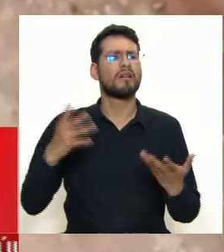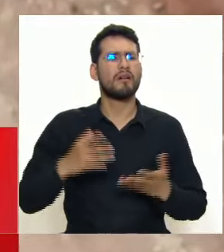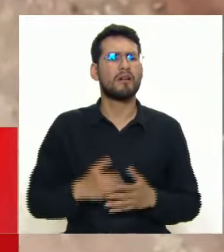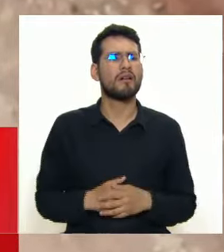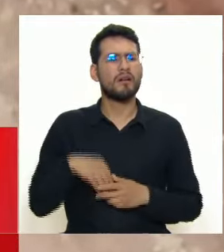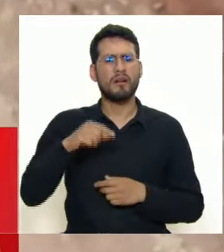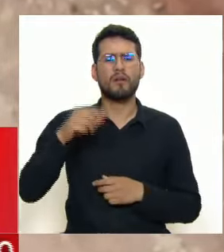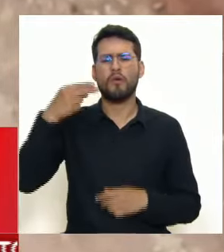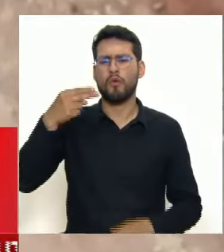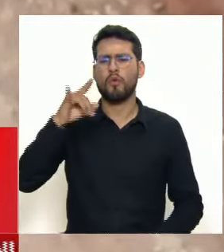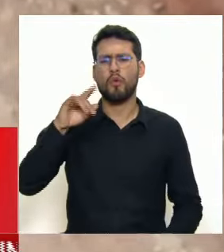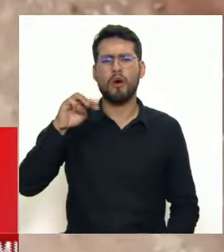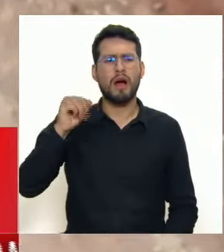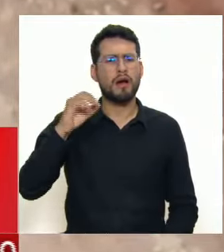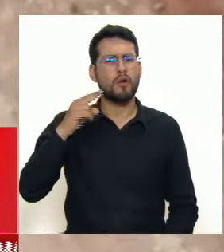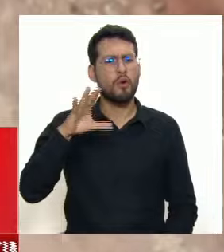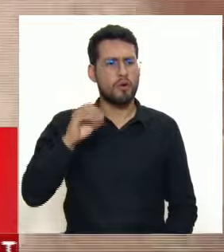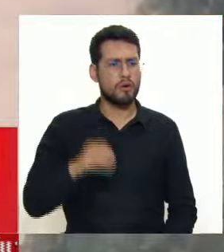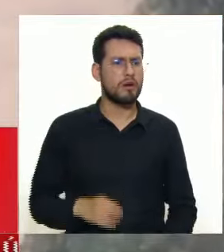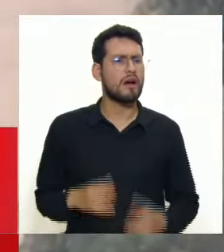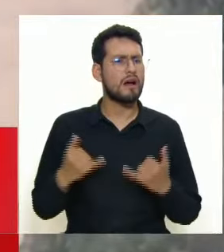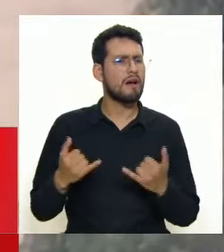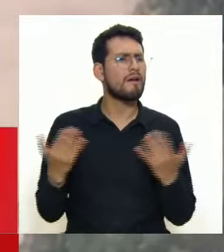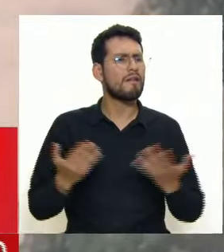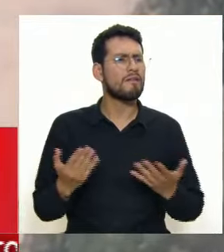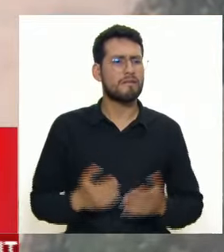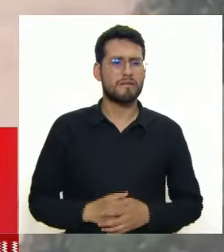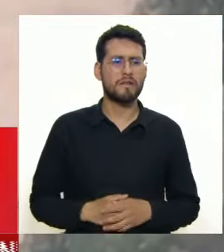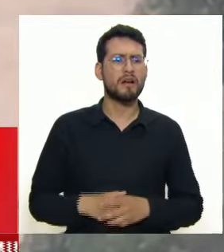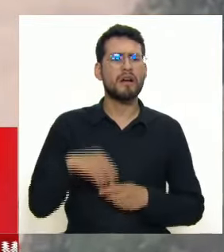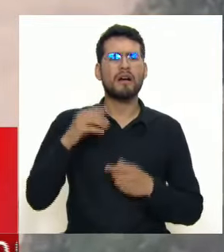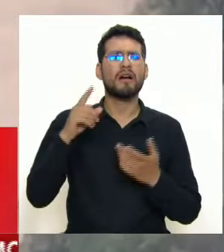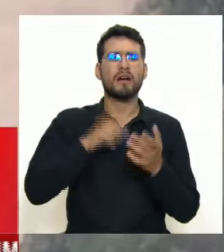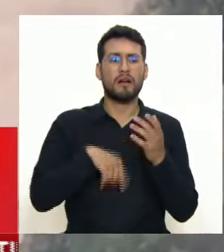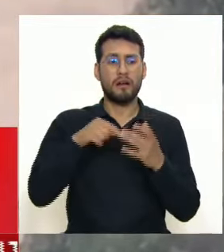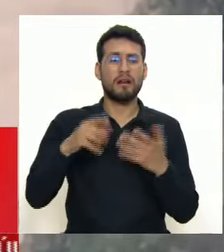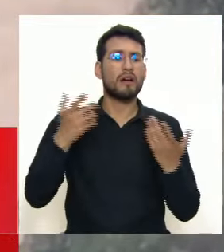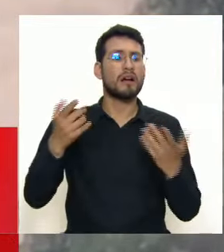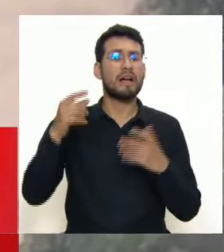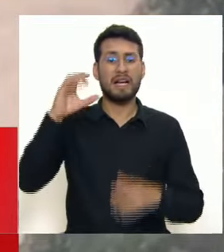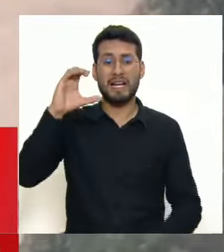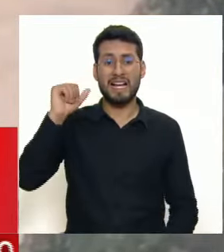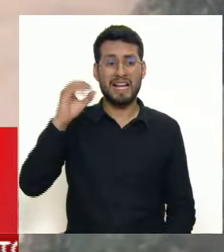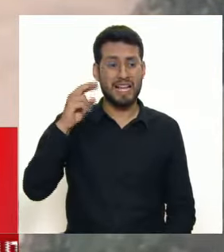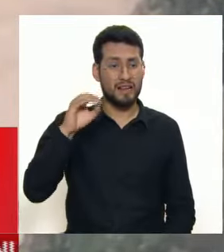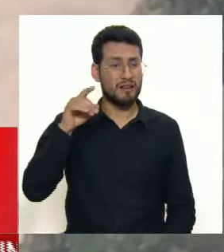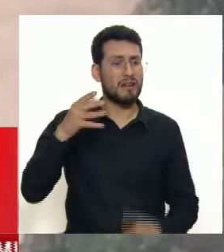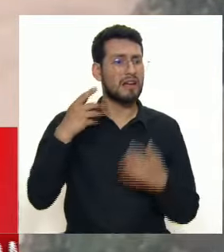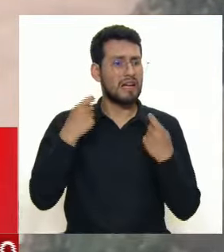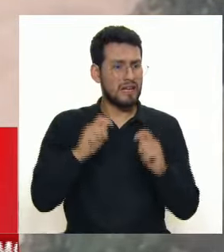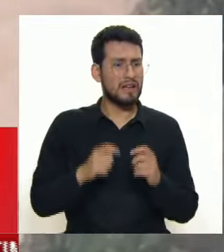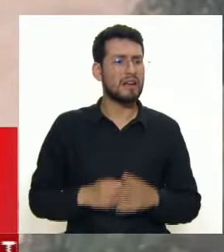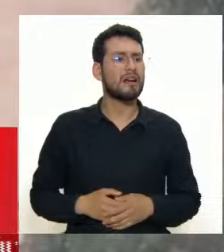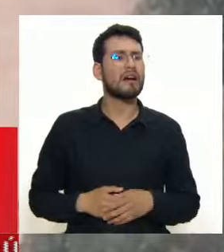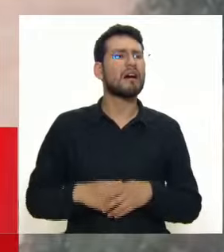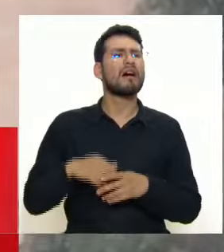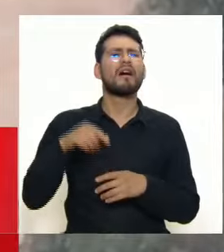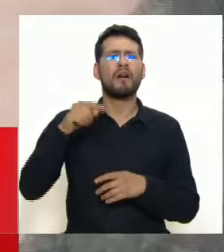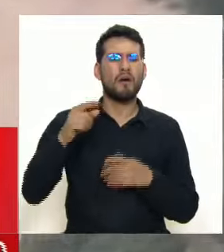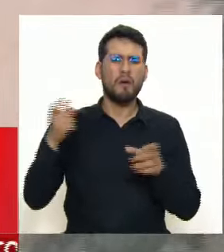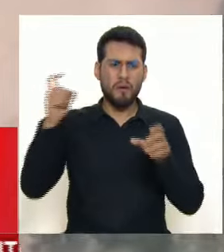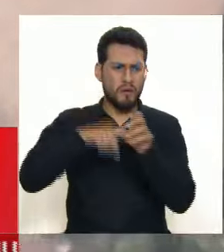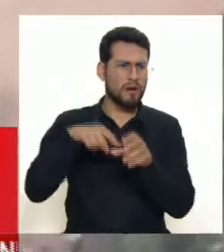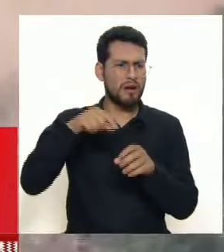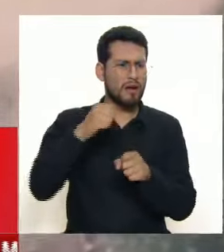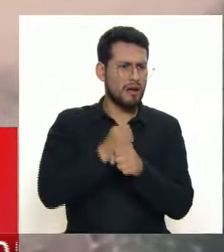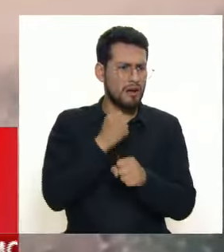la localidad de Guaymachuco. Por ahora se indica que, si bien la ronda del caserío han intentado ubicar también, sumarse